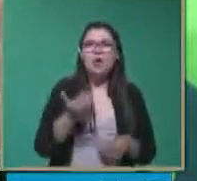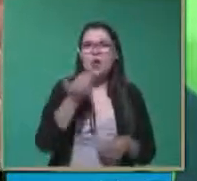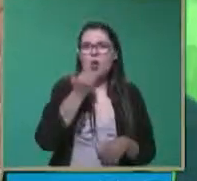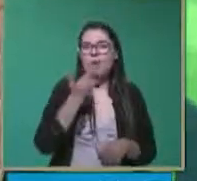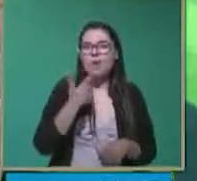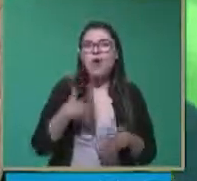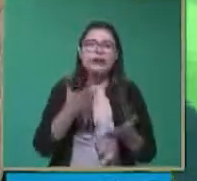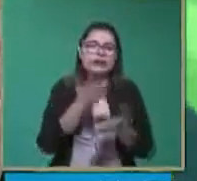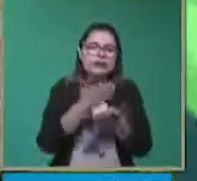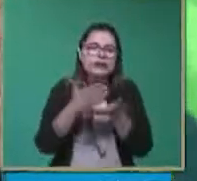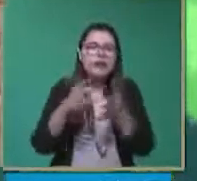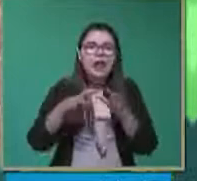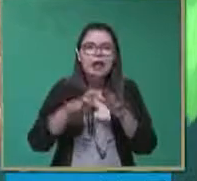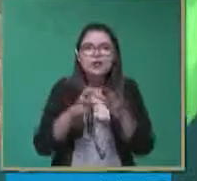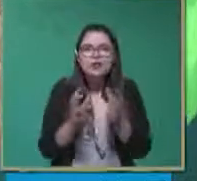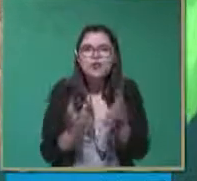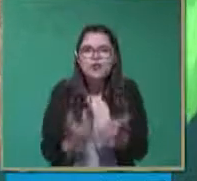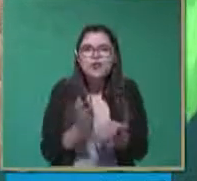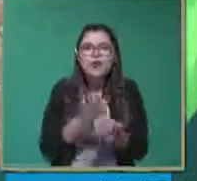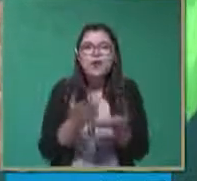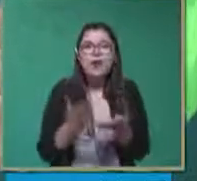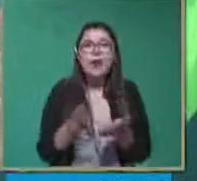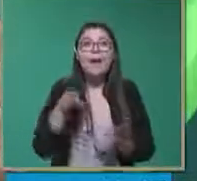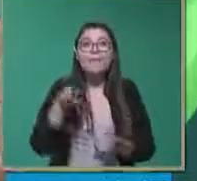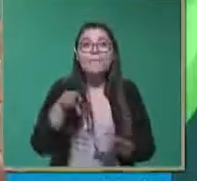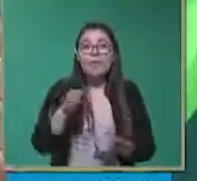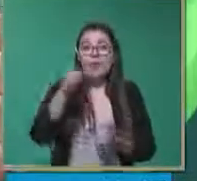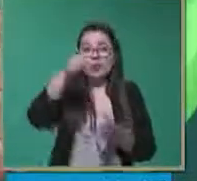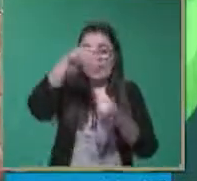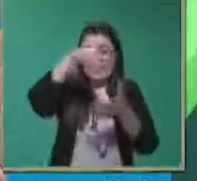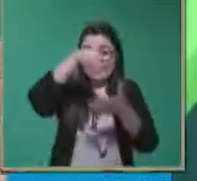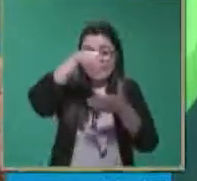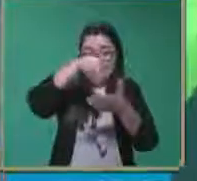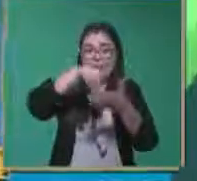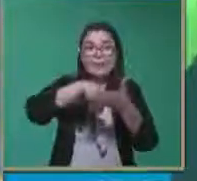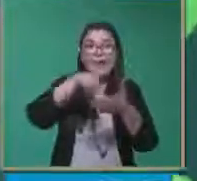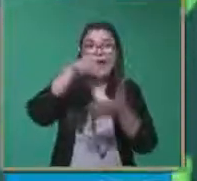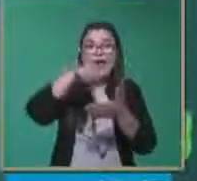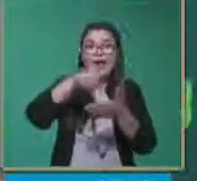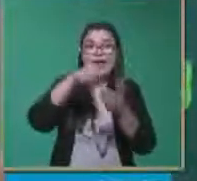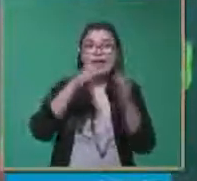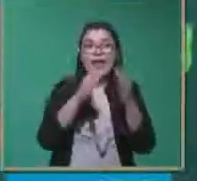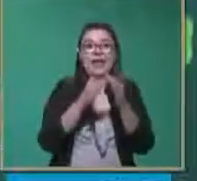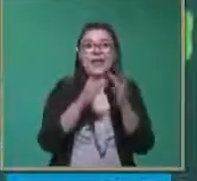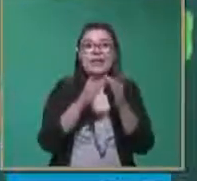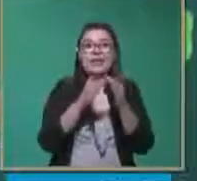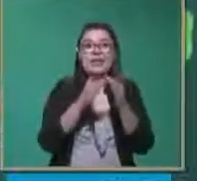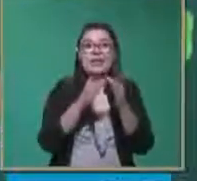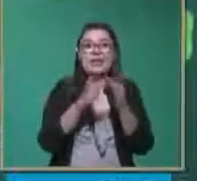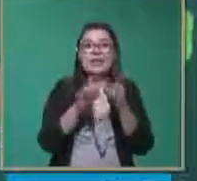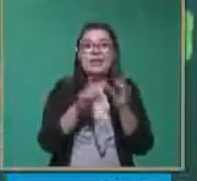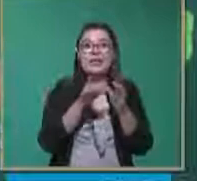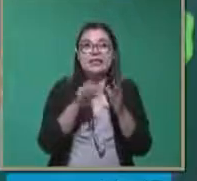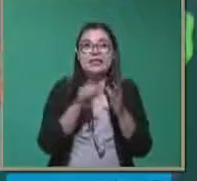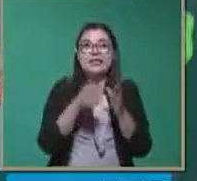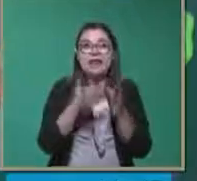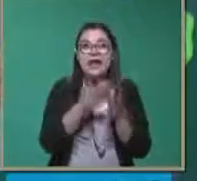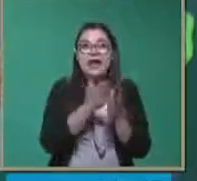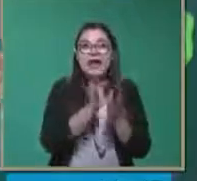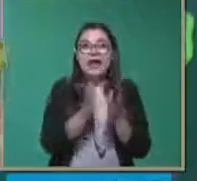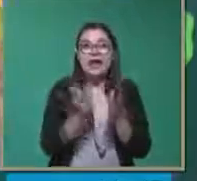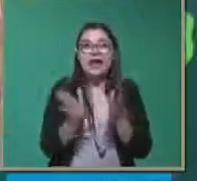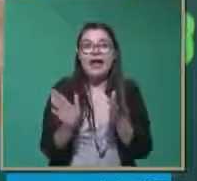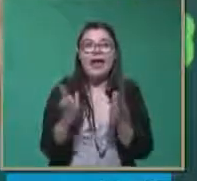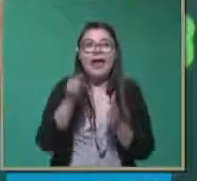que sí. Pero mira, este conejito vive en esta casita que vamos a introducir. El conejito travieso, el corre, conejo alejo. Y mira, pues aquí está el